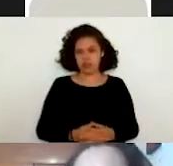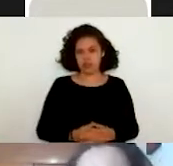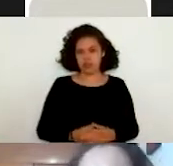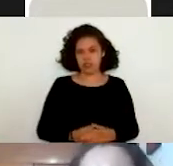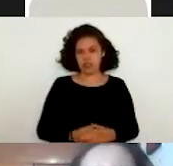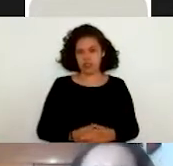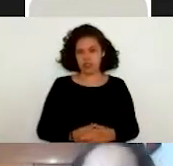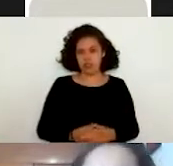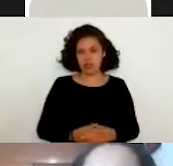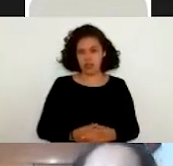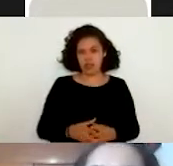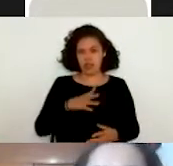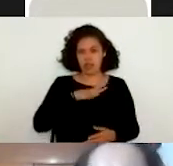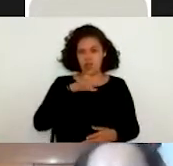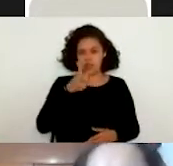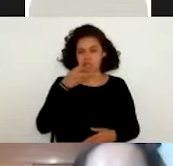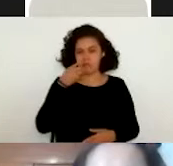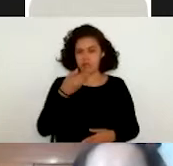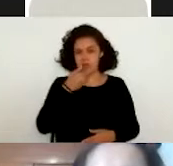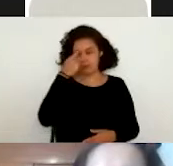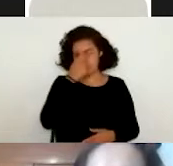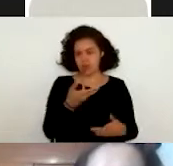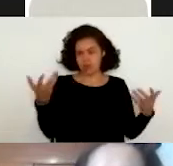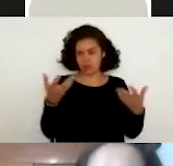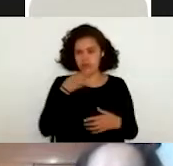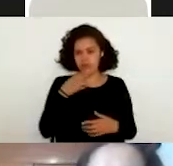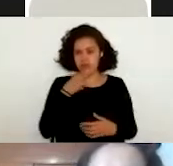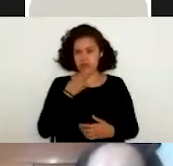viable implementarlo, ¿no? Entonces, este es un elemento, digamos,